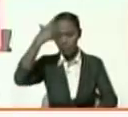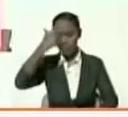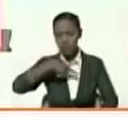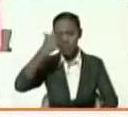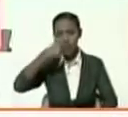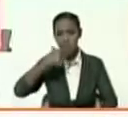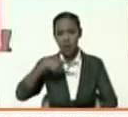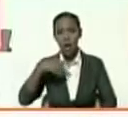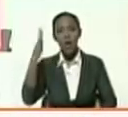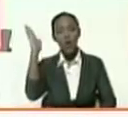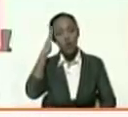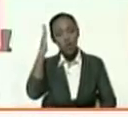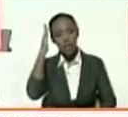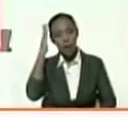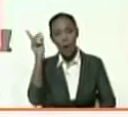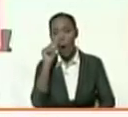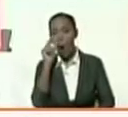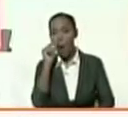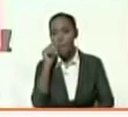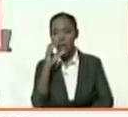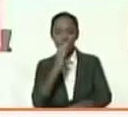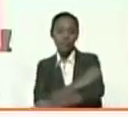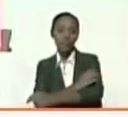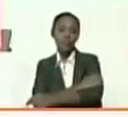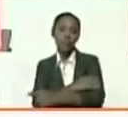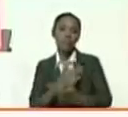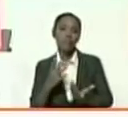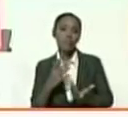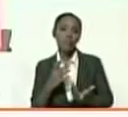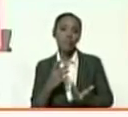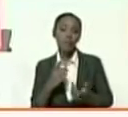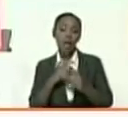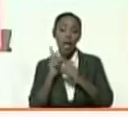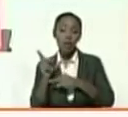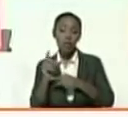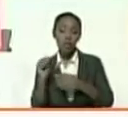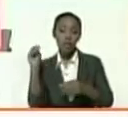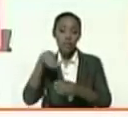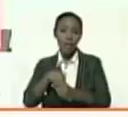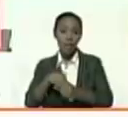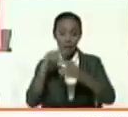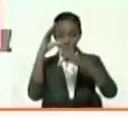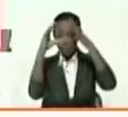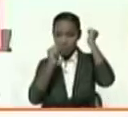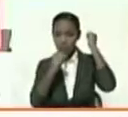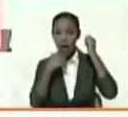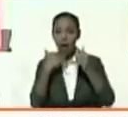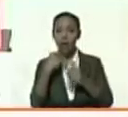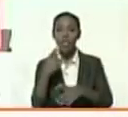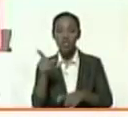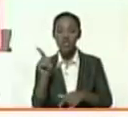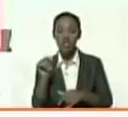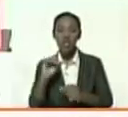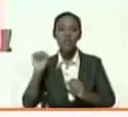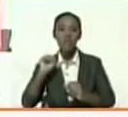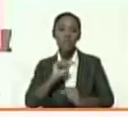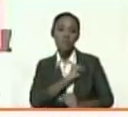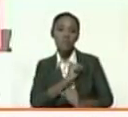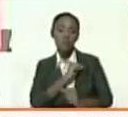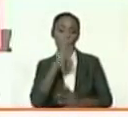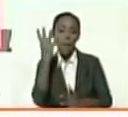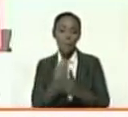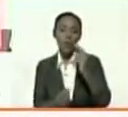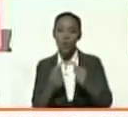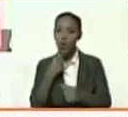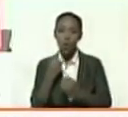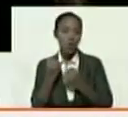Lo sabe la burguesía. ¿Tú sabes qué hace la burguesía al final? Eso sí se meten en embajada. Eso sí se salen huyendo. Eso no van a dar la